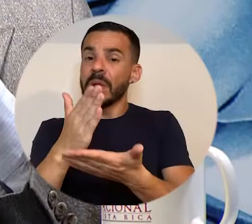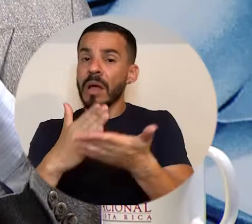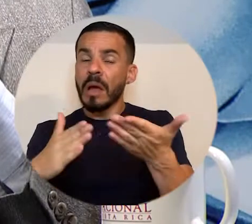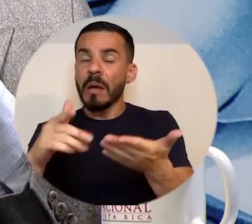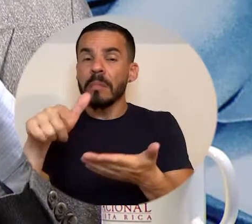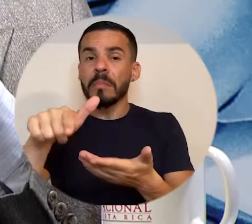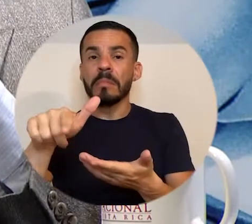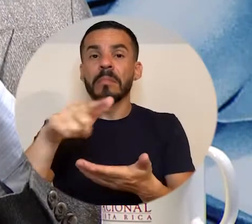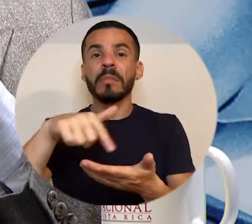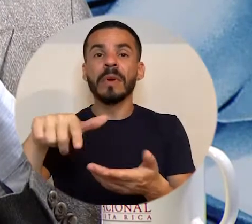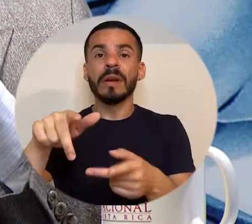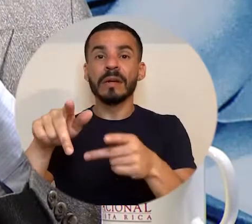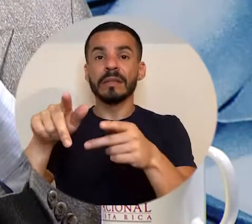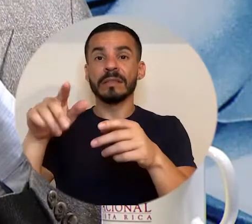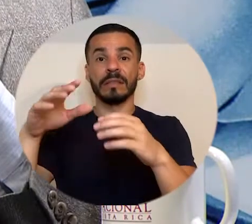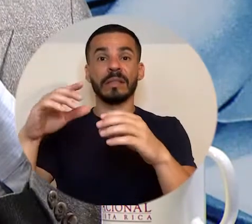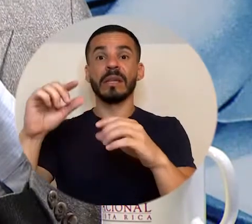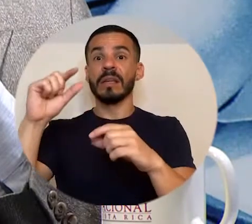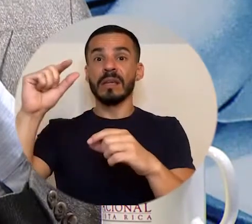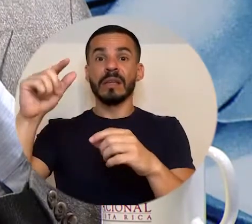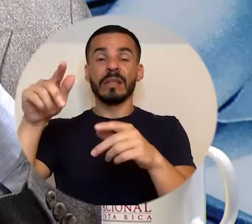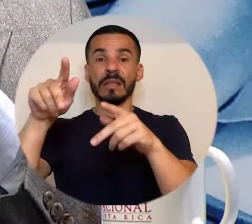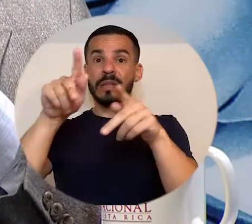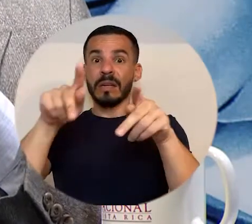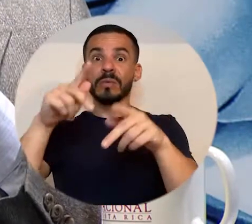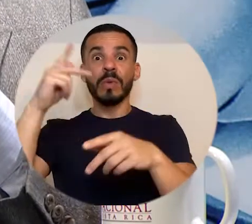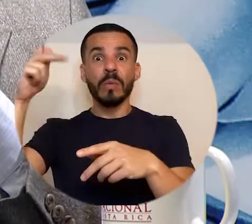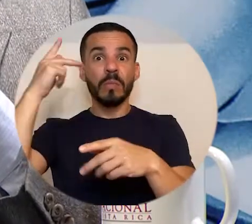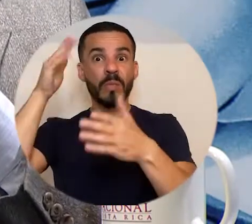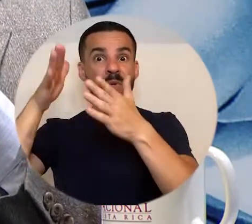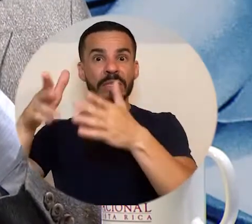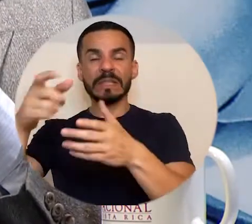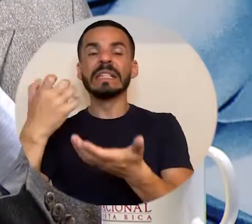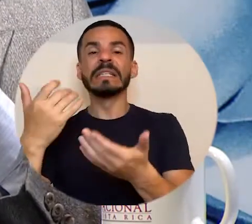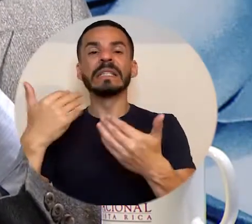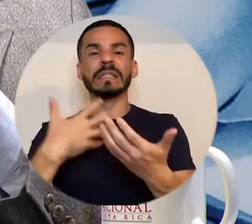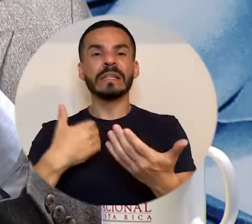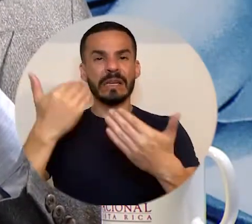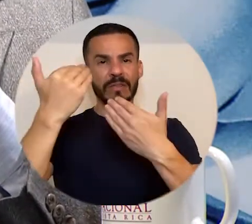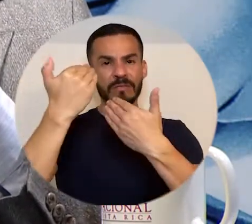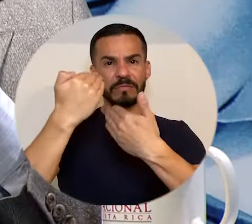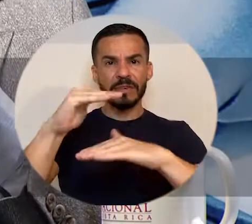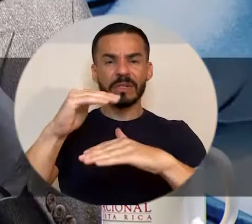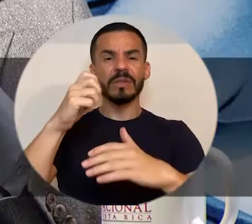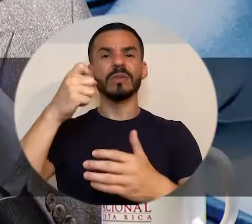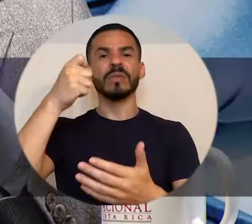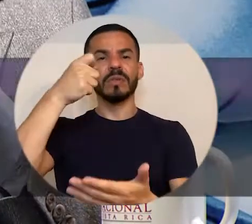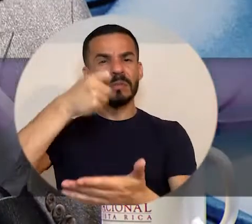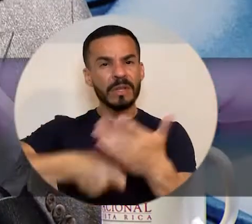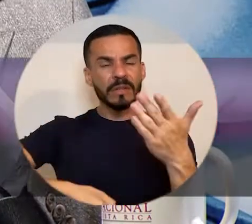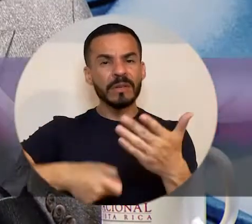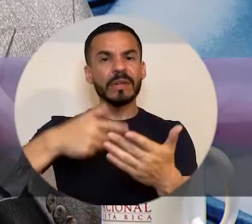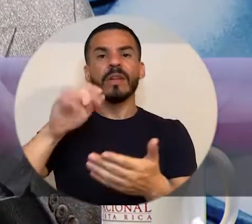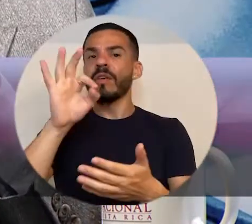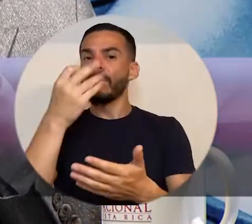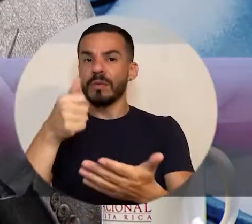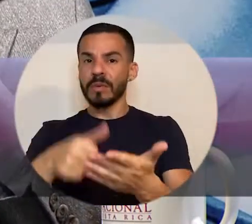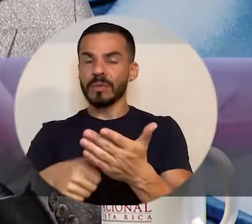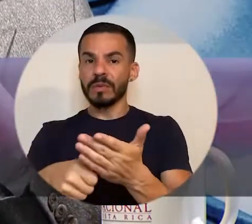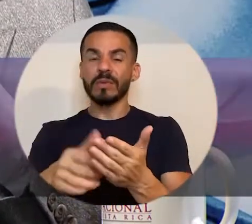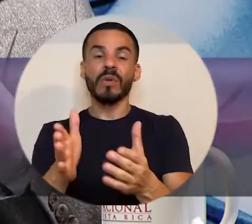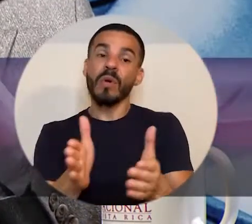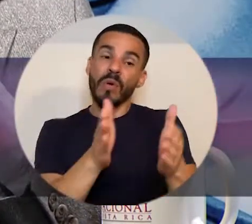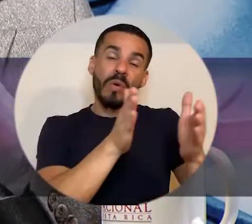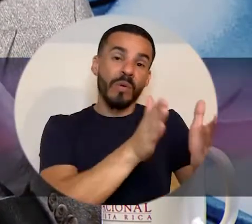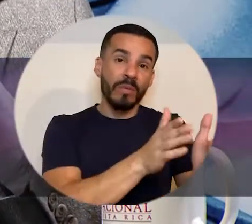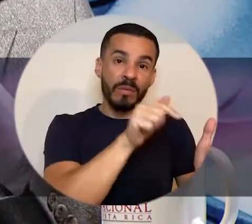de la élite política en los Estados Unidos quiere restricciones más fuertes de las formas de votación y